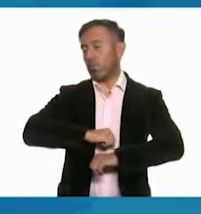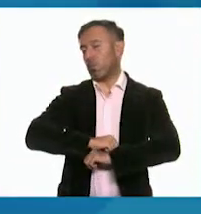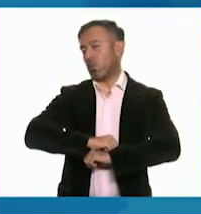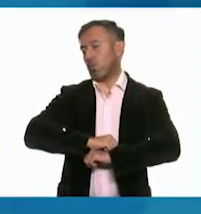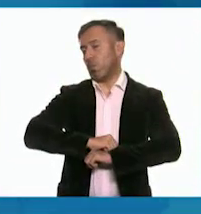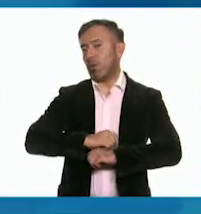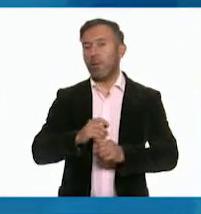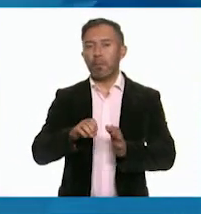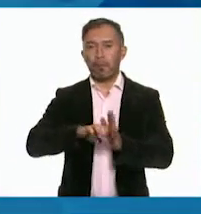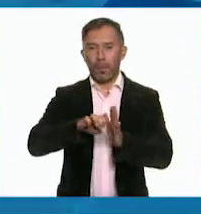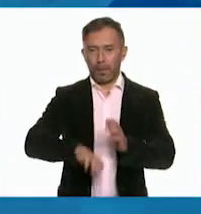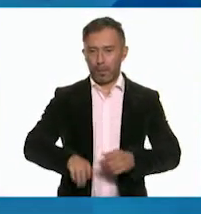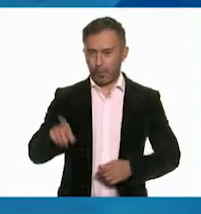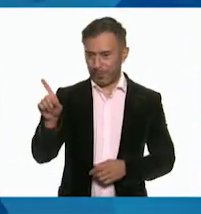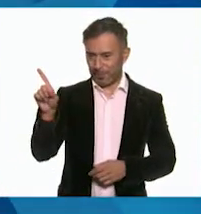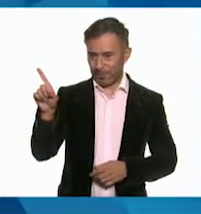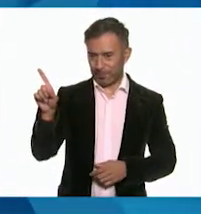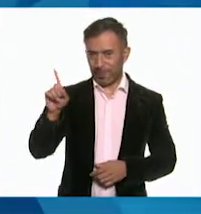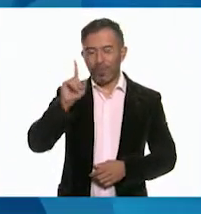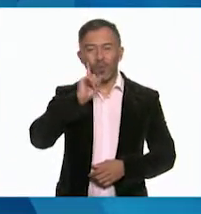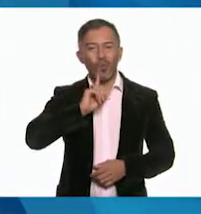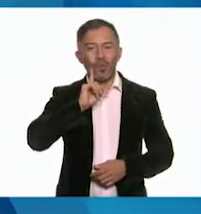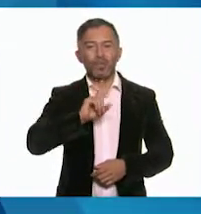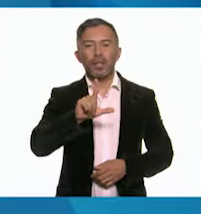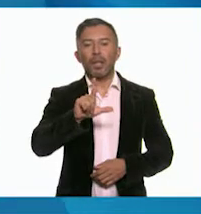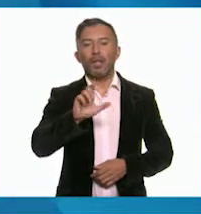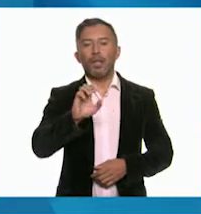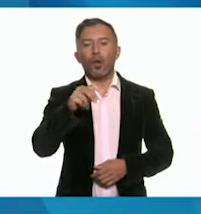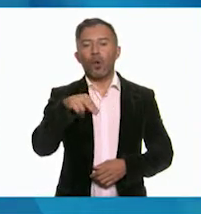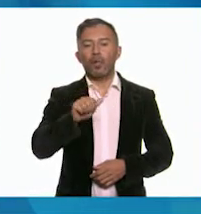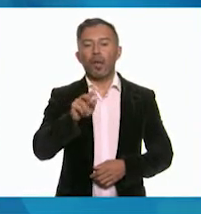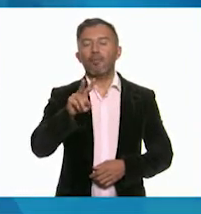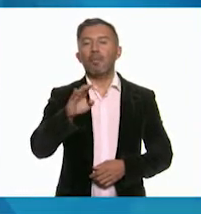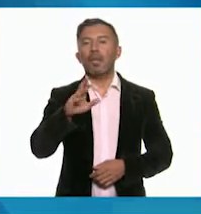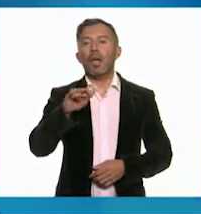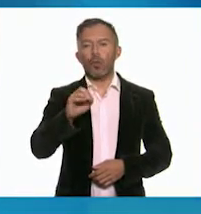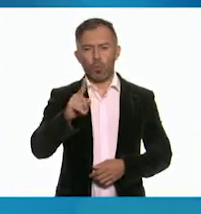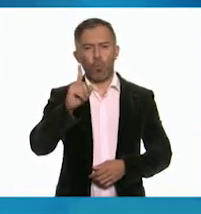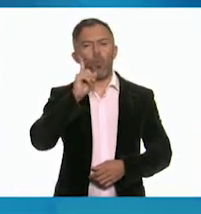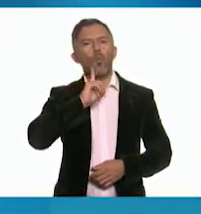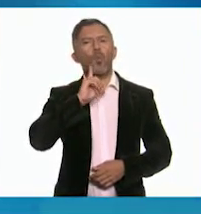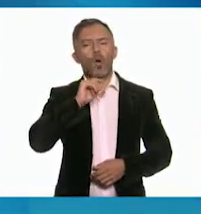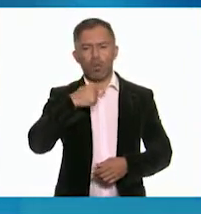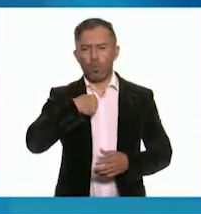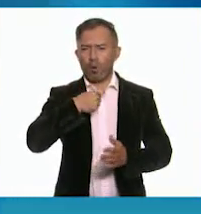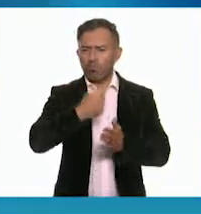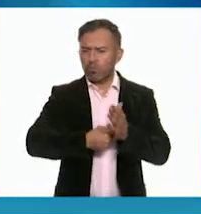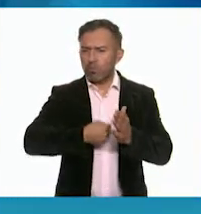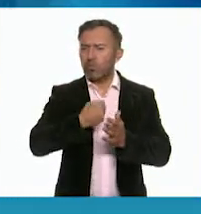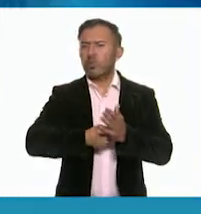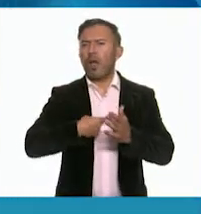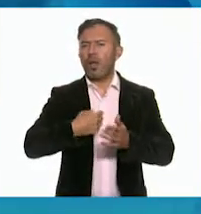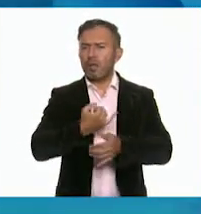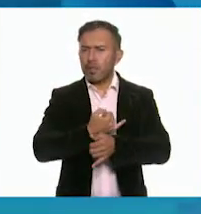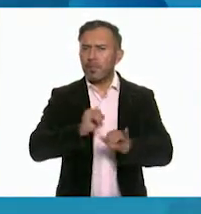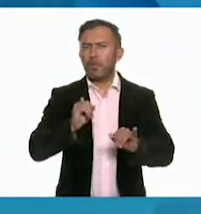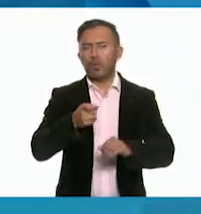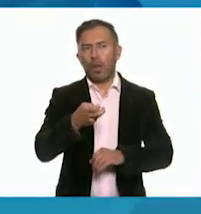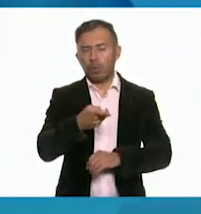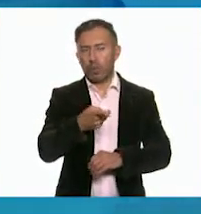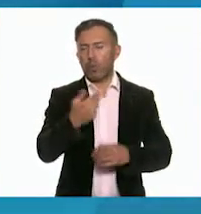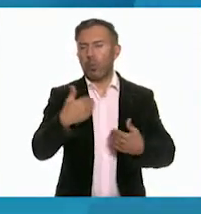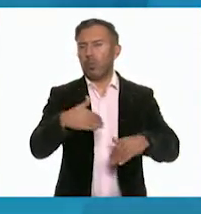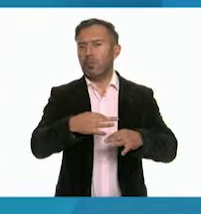en esta pintura tenemos a Leona Vicario, una mujer que luchó también por la independencia y fue muy importante. Fue espía